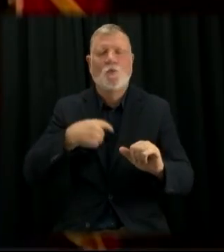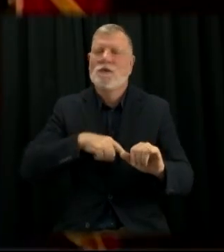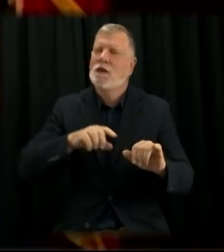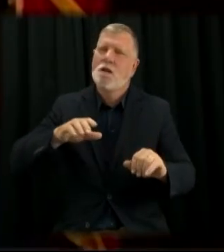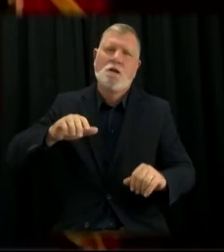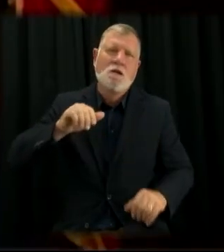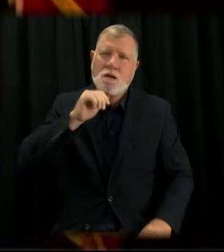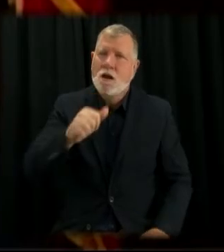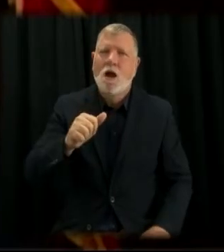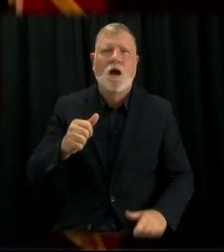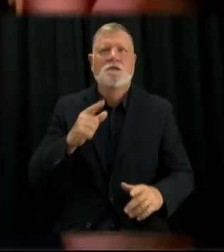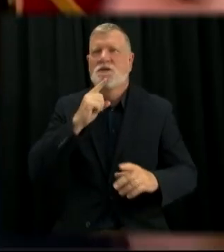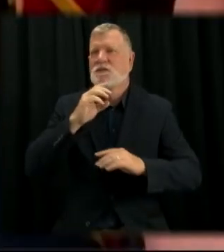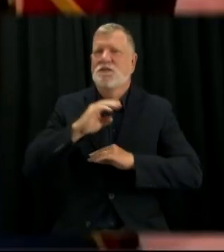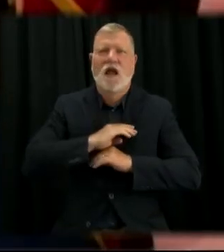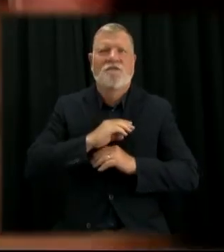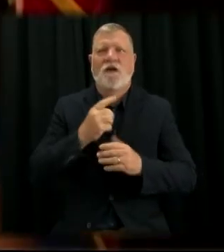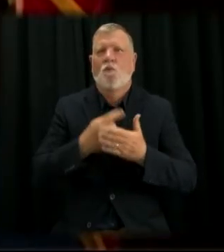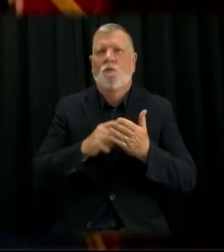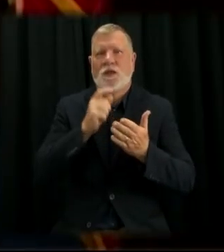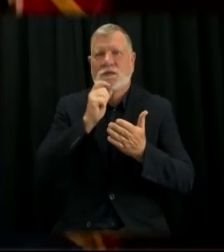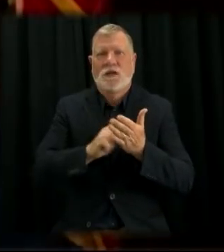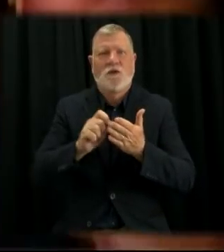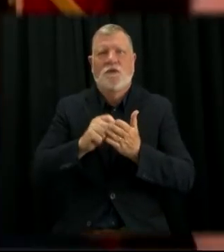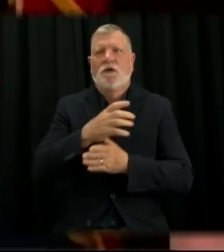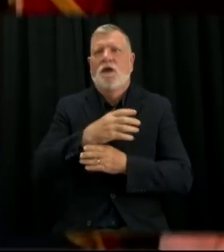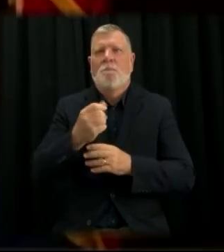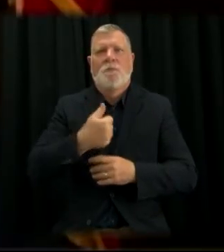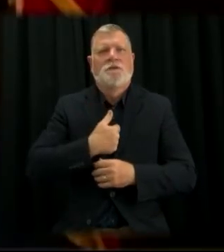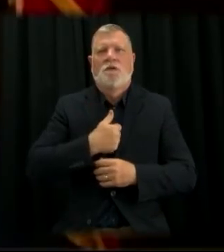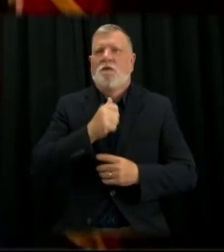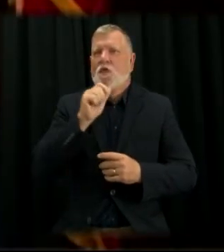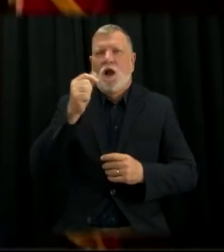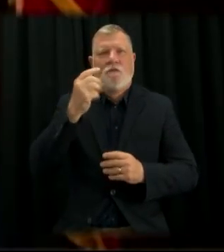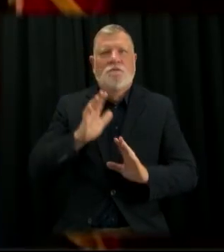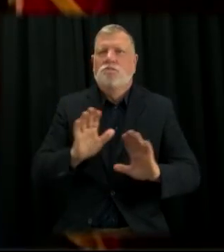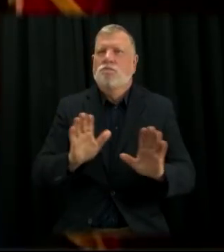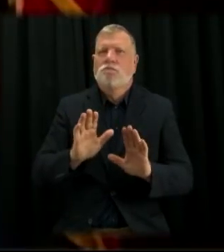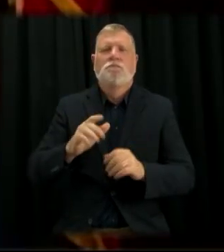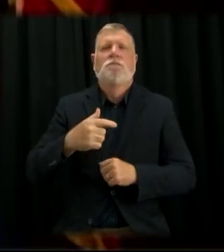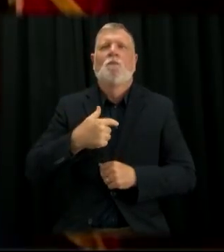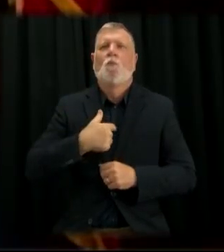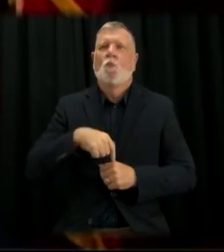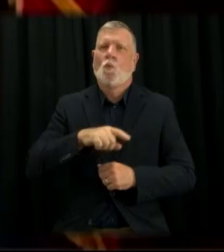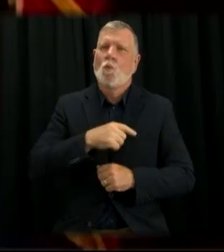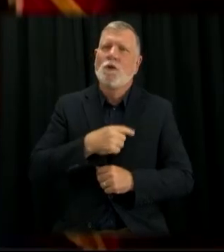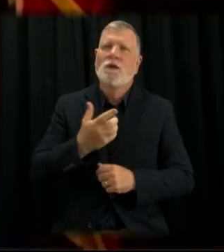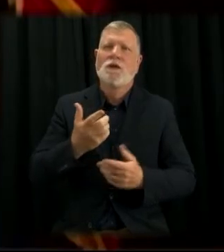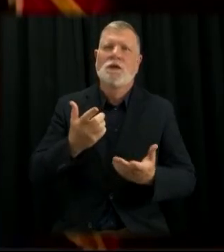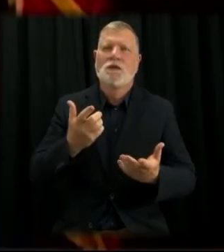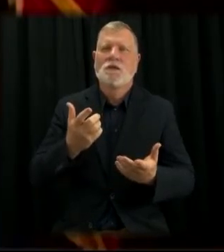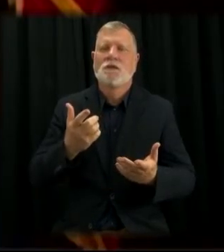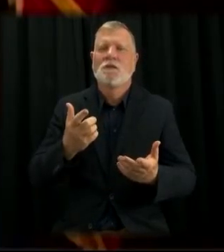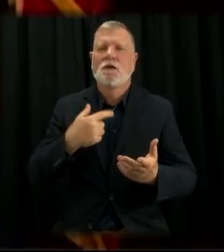entendemos. Pero no estamos satisfechos, como el secretario, ni yo, ni la gobernadora. Y también